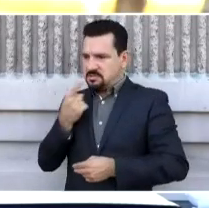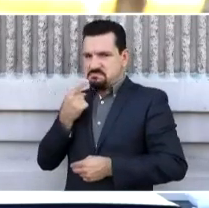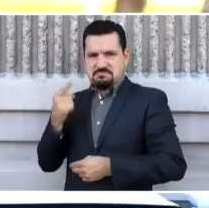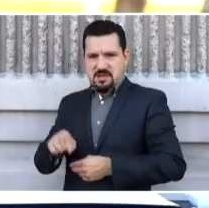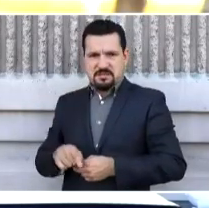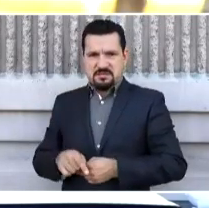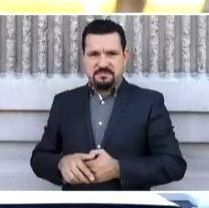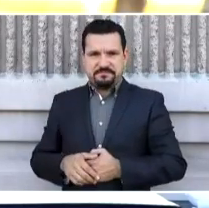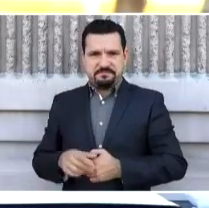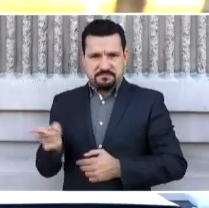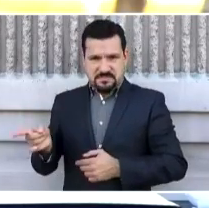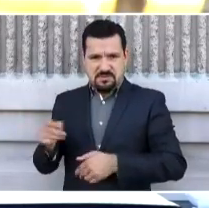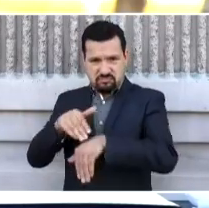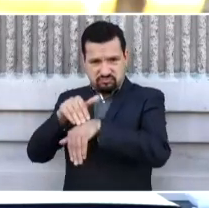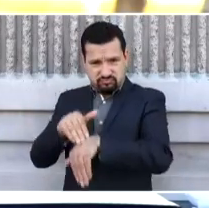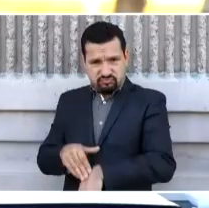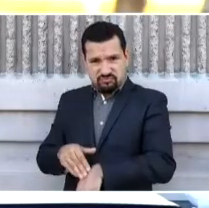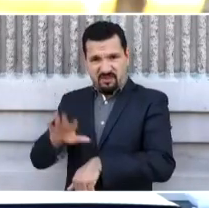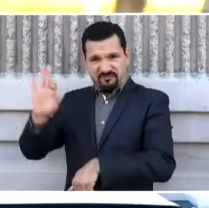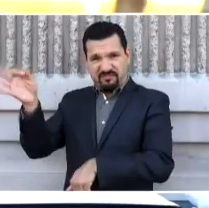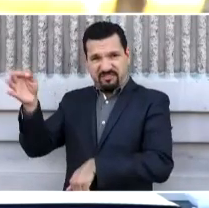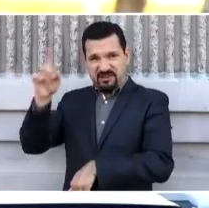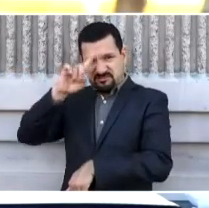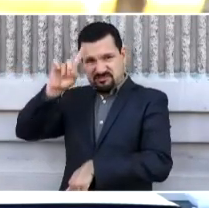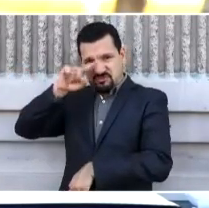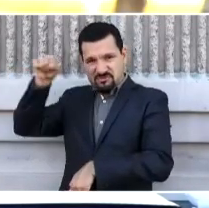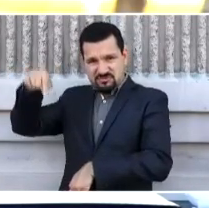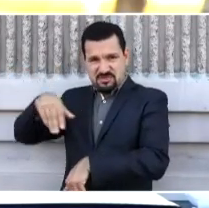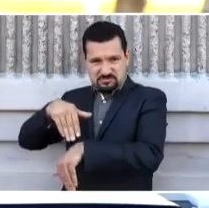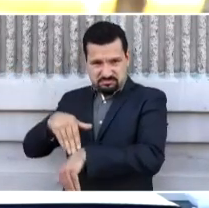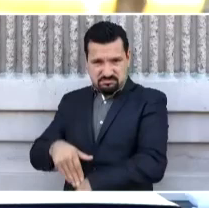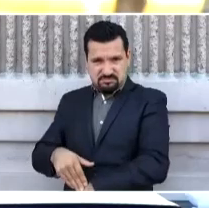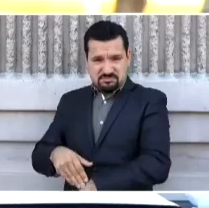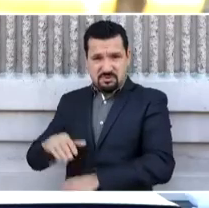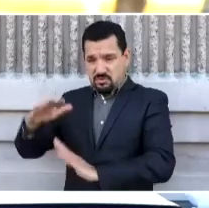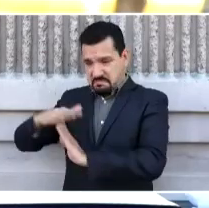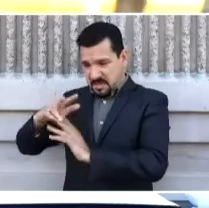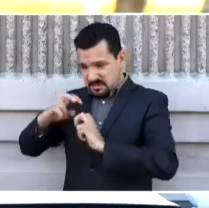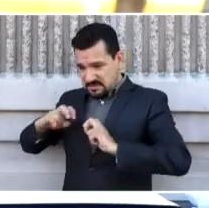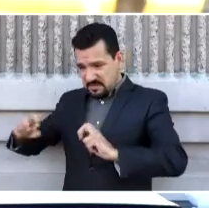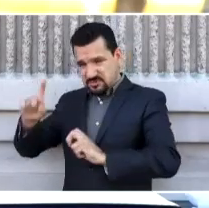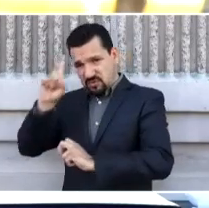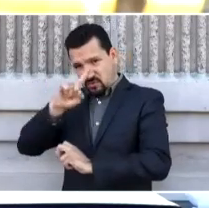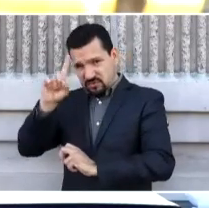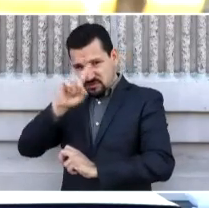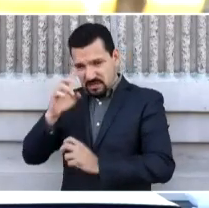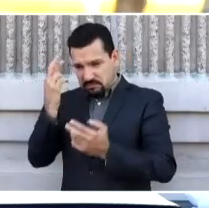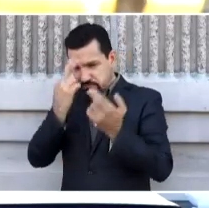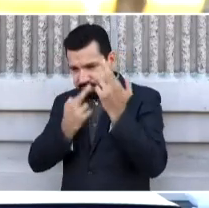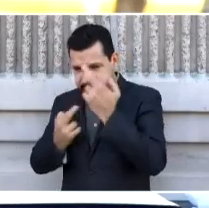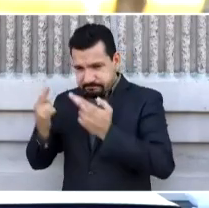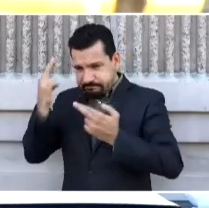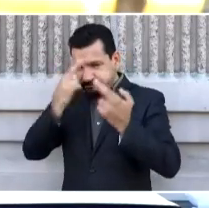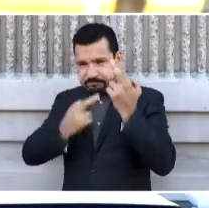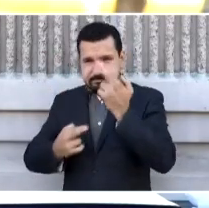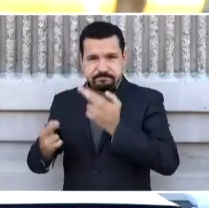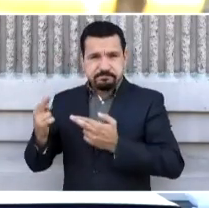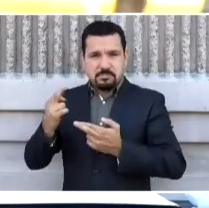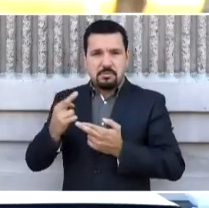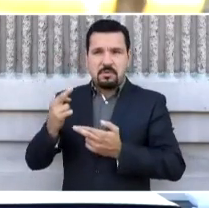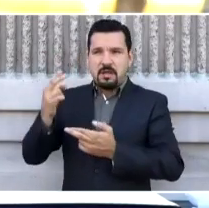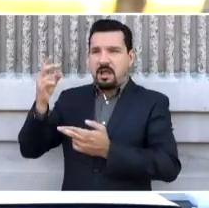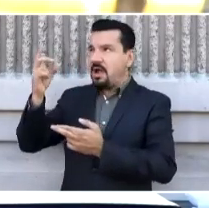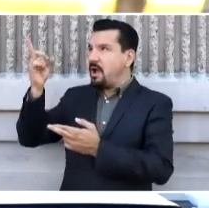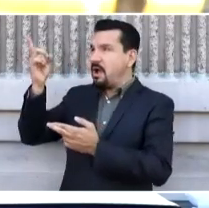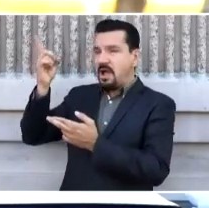la Federación ha recomendado. Lo que el Consejo va a revisar y a evaluar son cada una de las